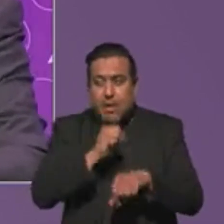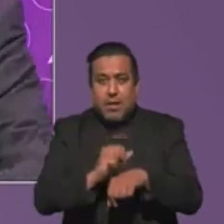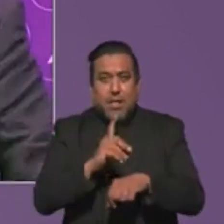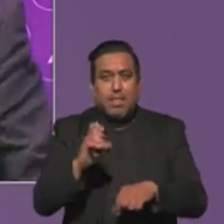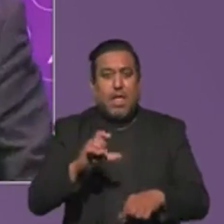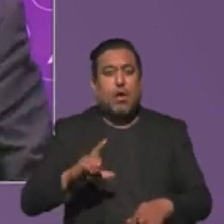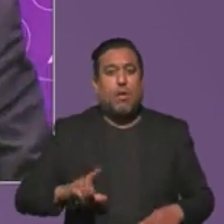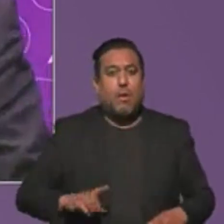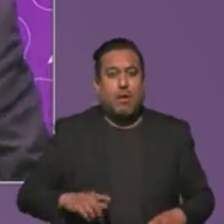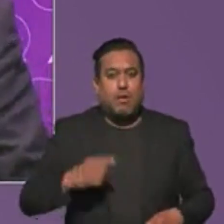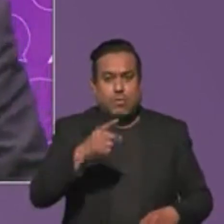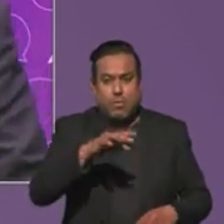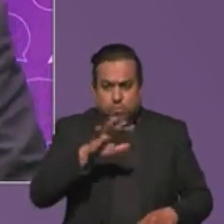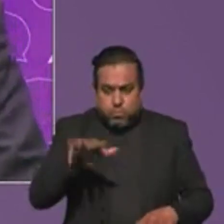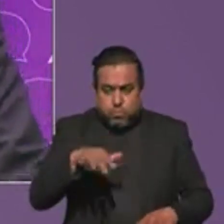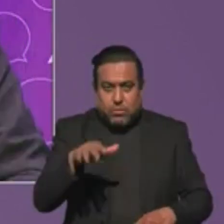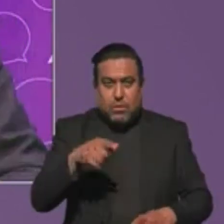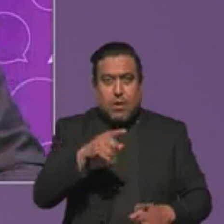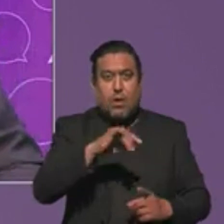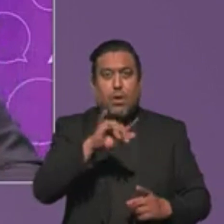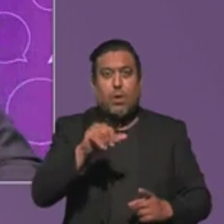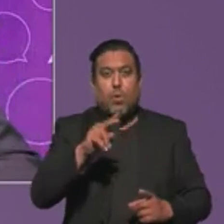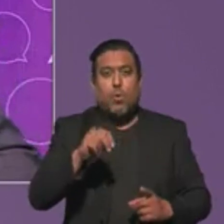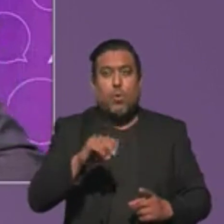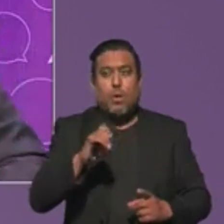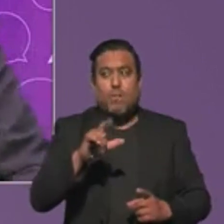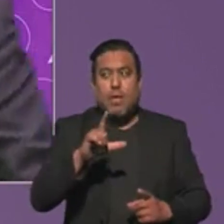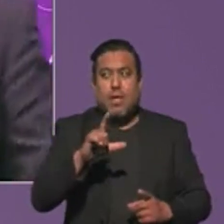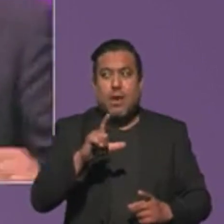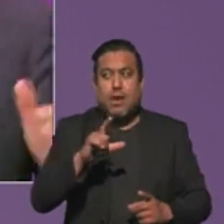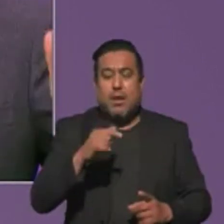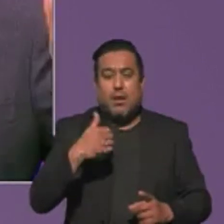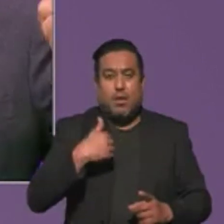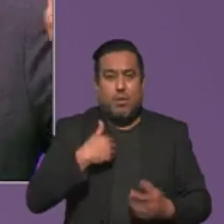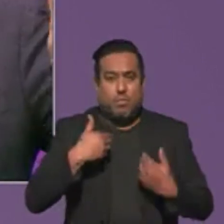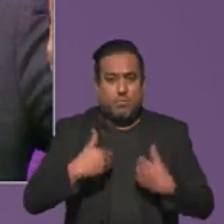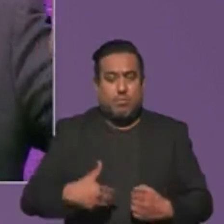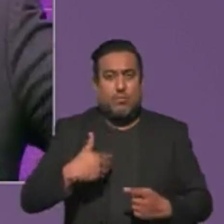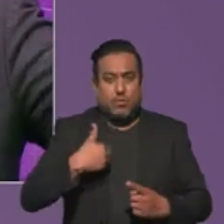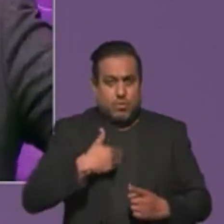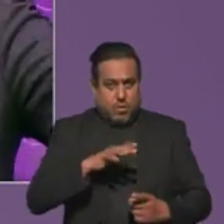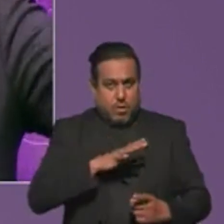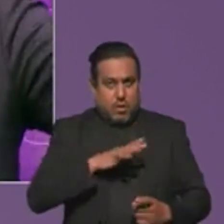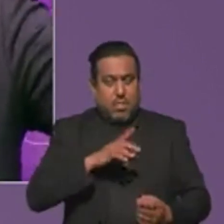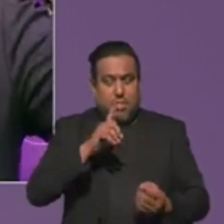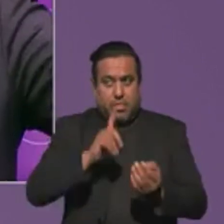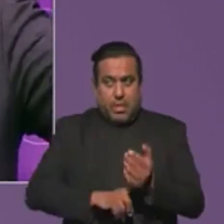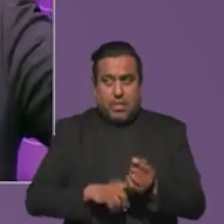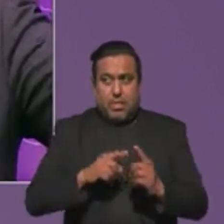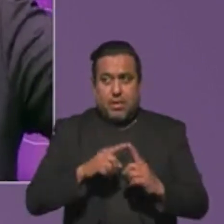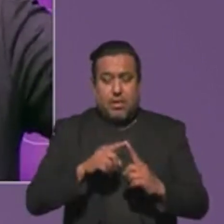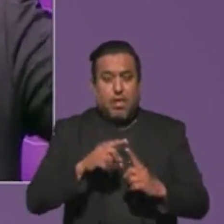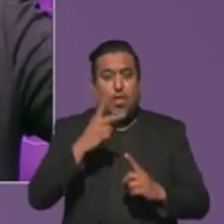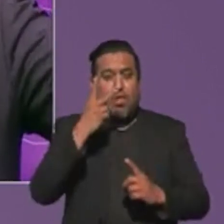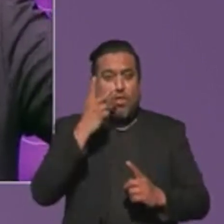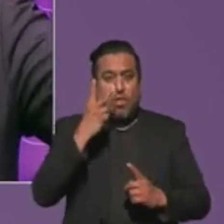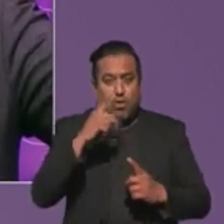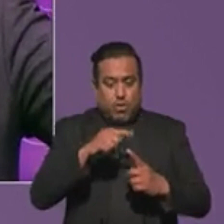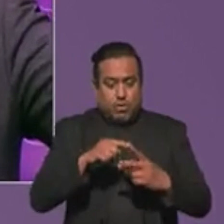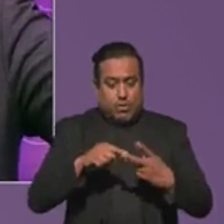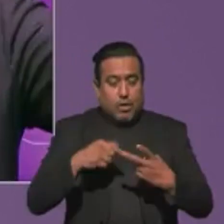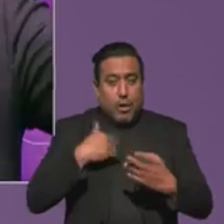cédulas busquen el nombre de Juan Miguel Ramírez Sánchez y ahí encontrarán que tengo dos células de dos